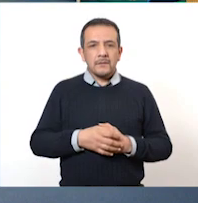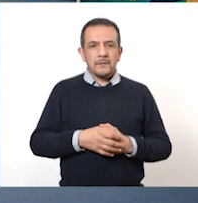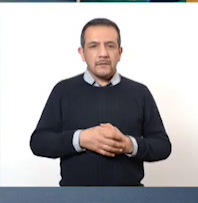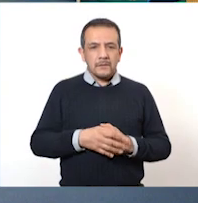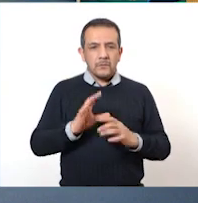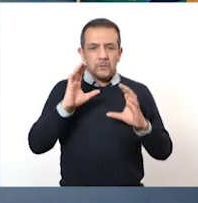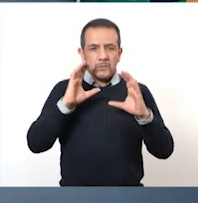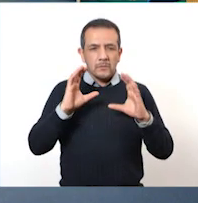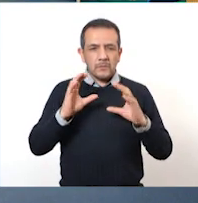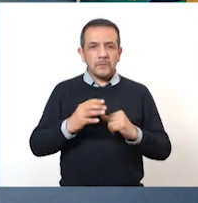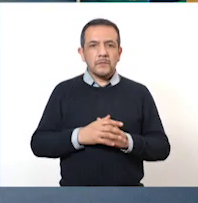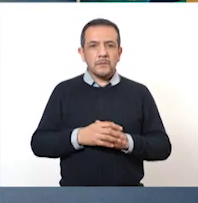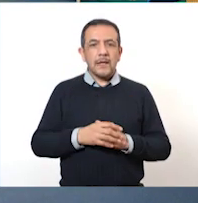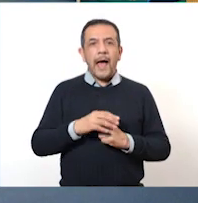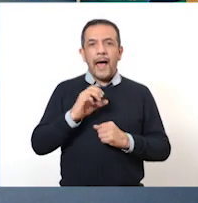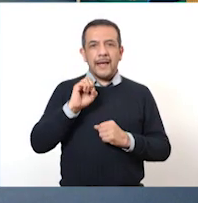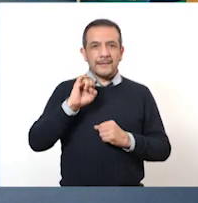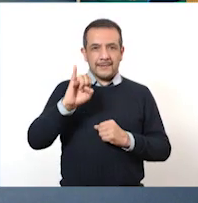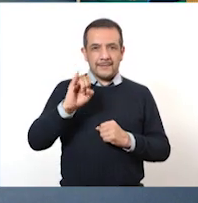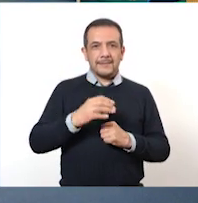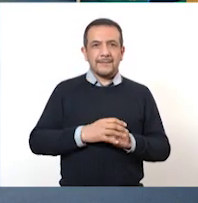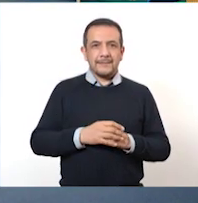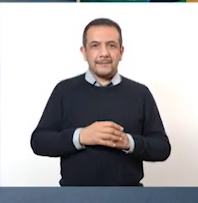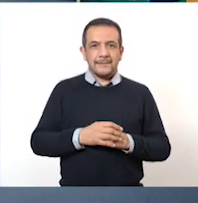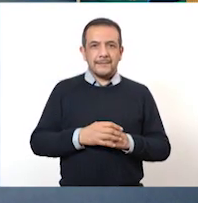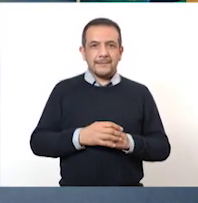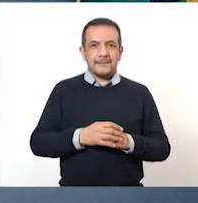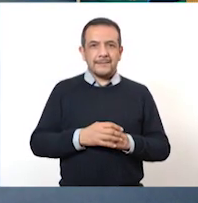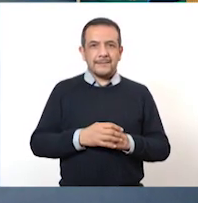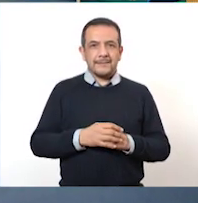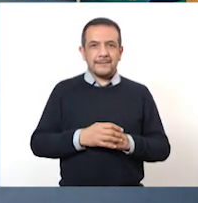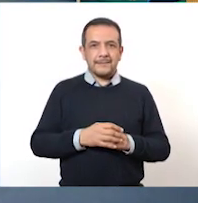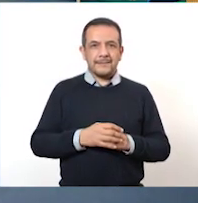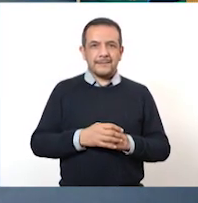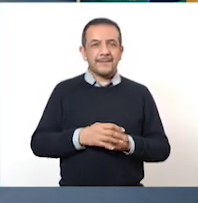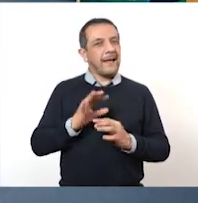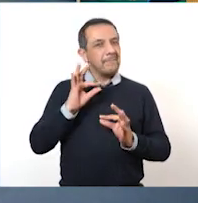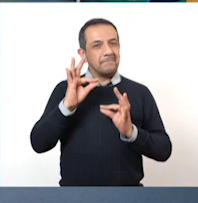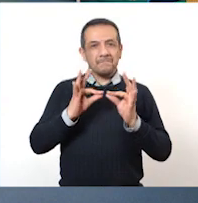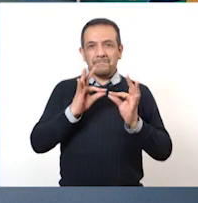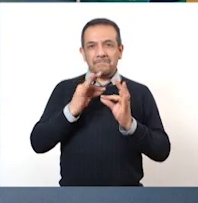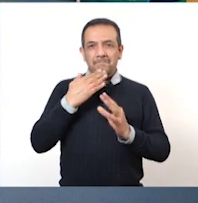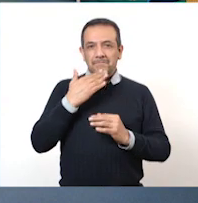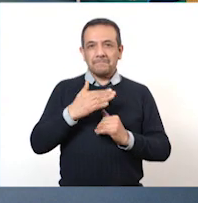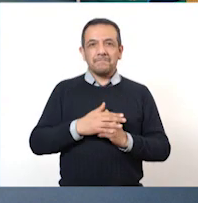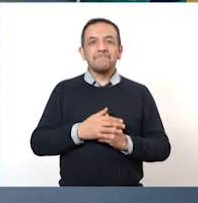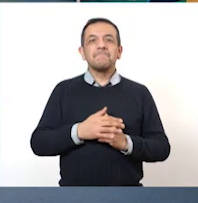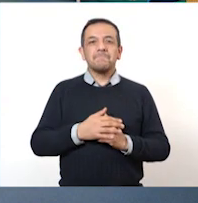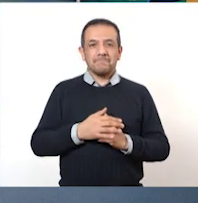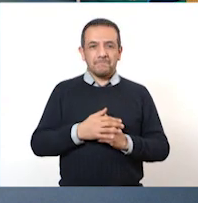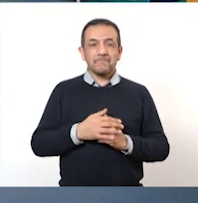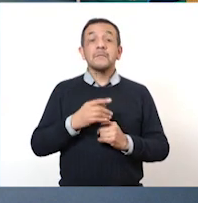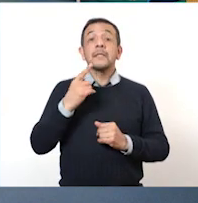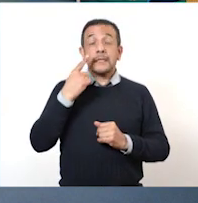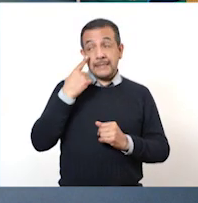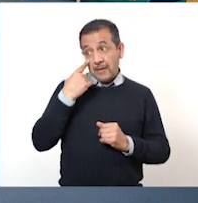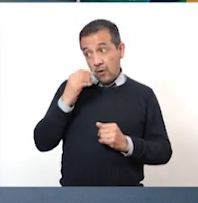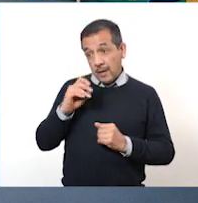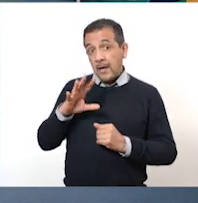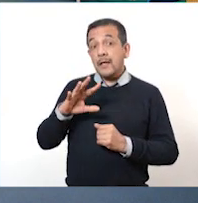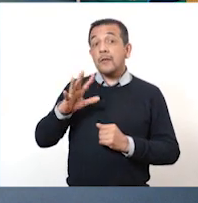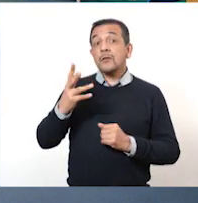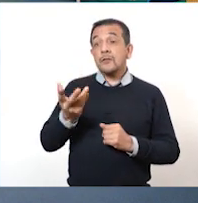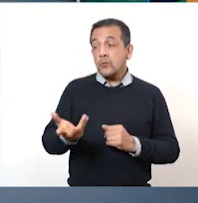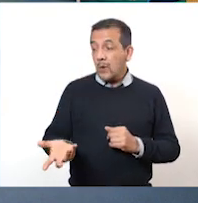Bien. Sí, con cuidado. Ahí está. Va. La mantengo, ahí está. Bien,